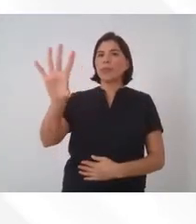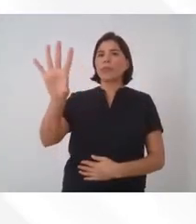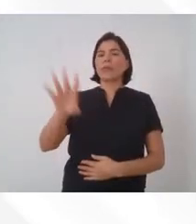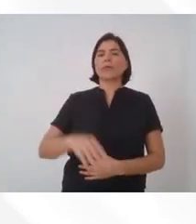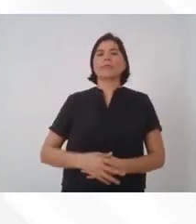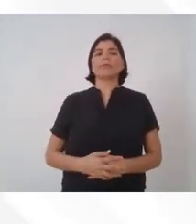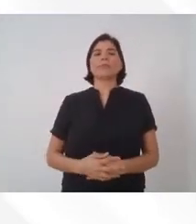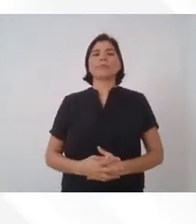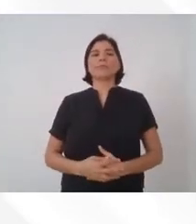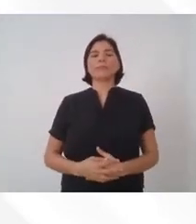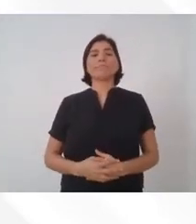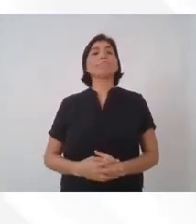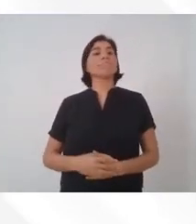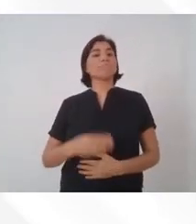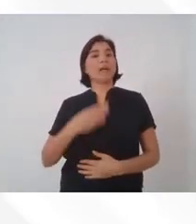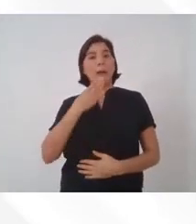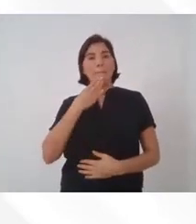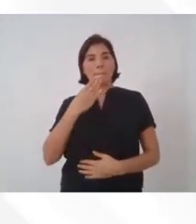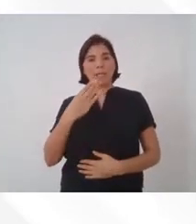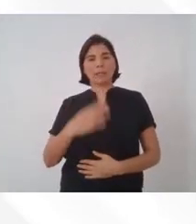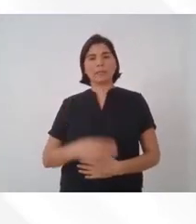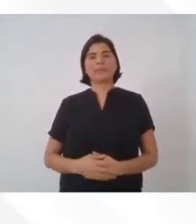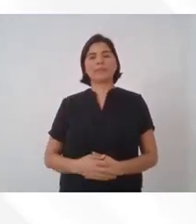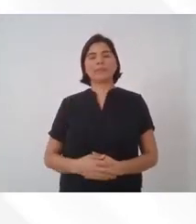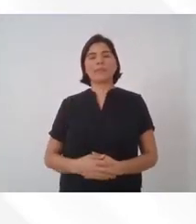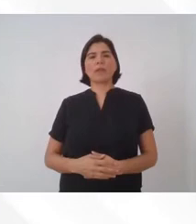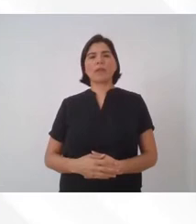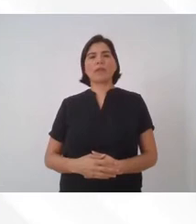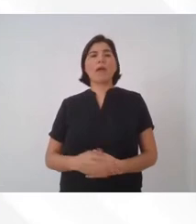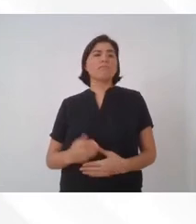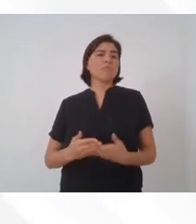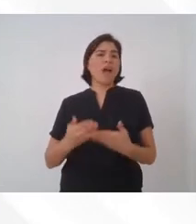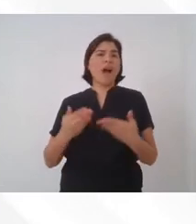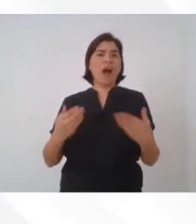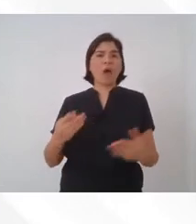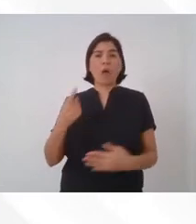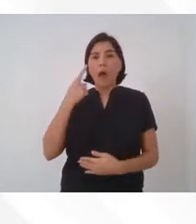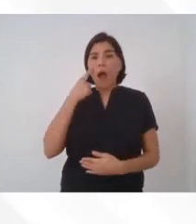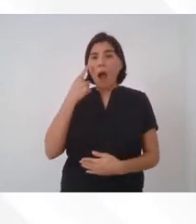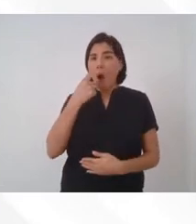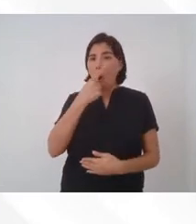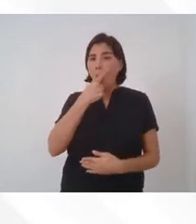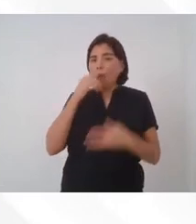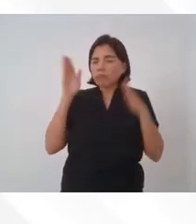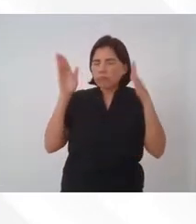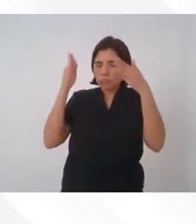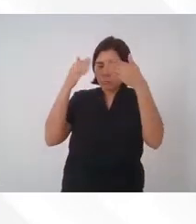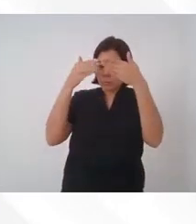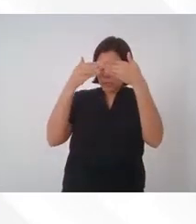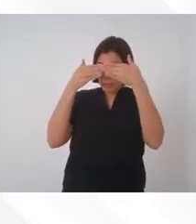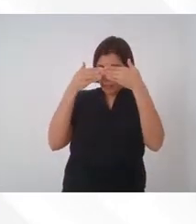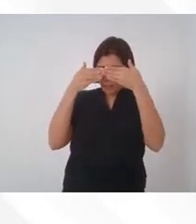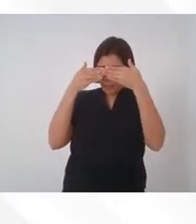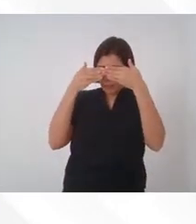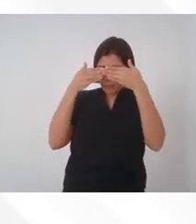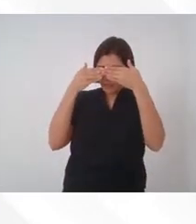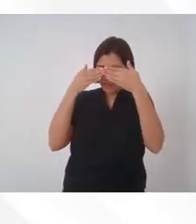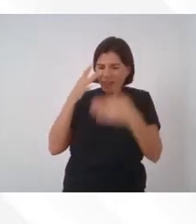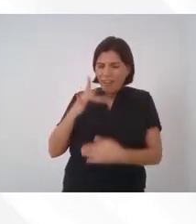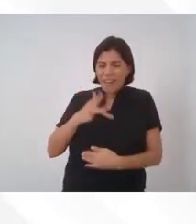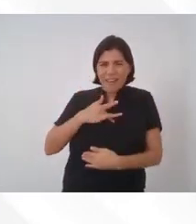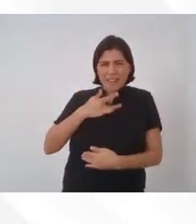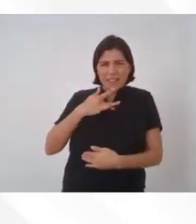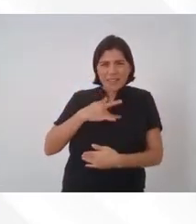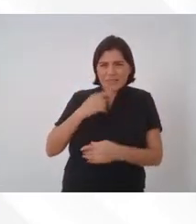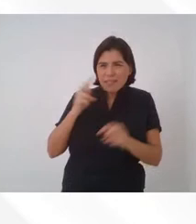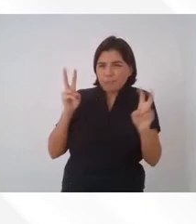Perfecto. Ahora, cierren sus ojos por 2 minutos y observen su respiración. Toda su atención